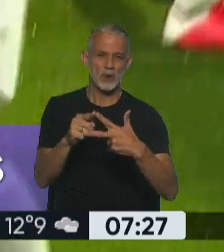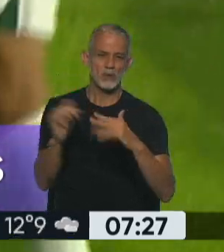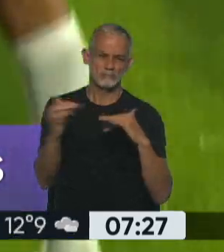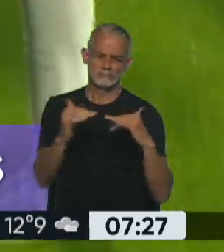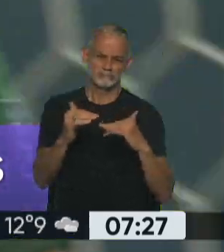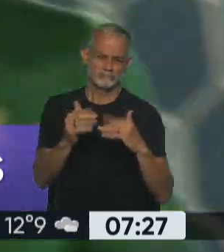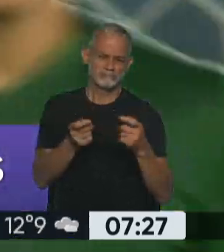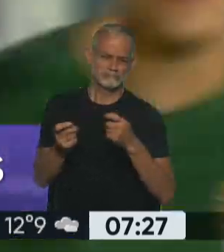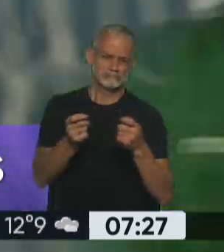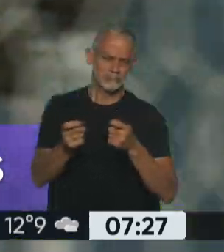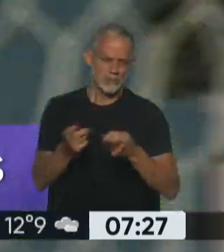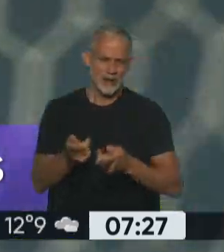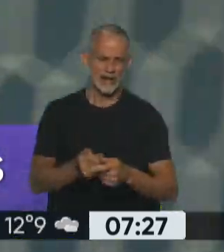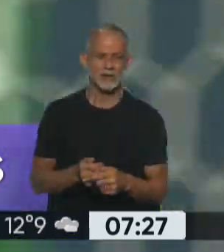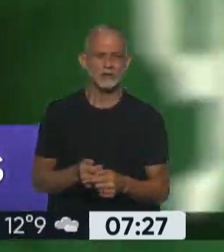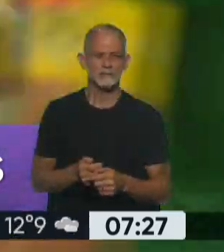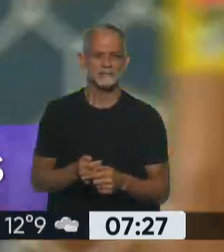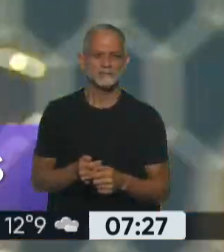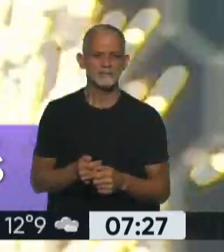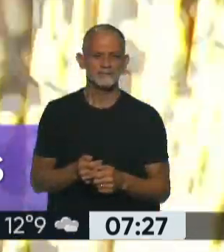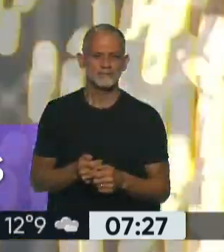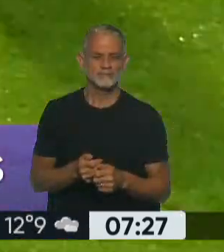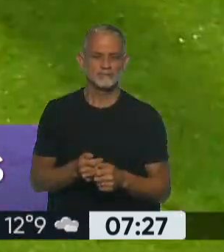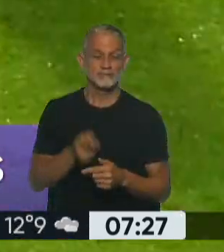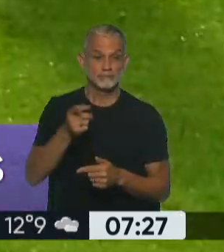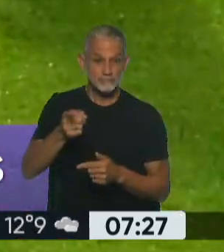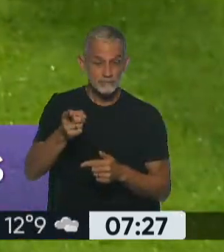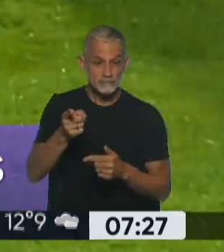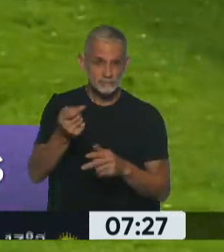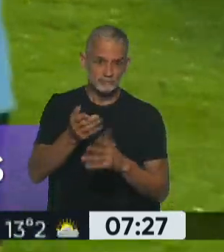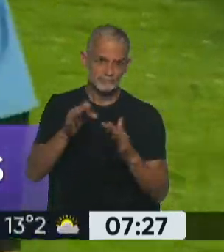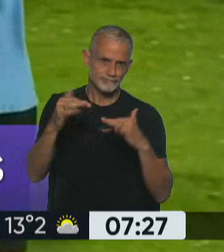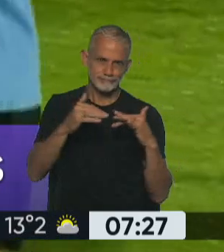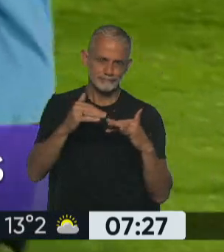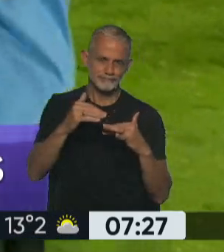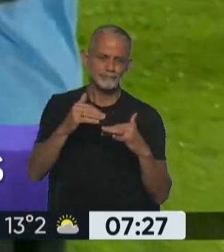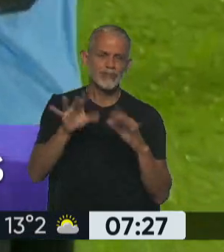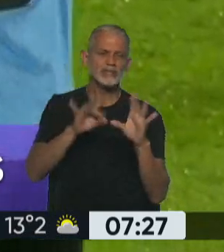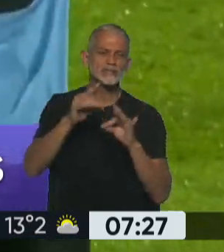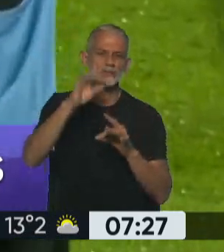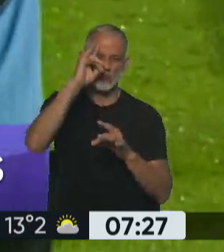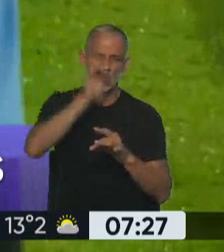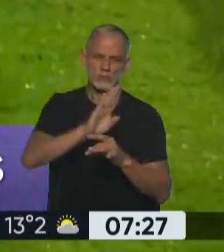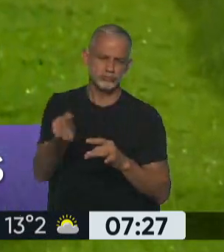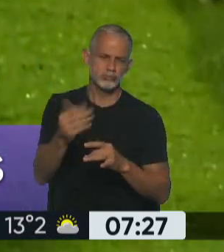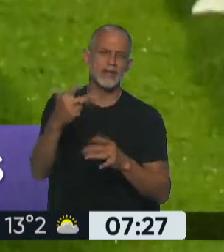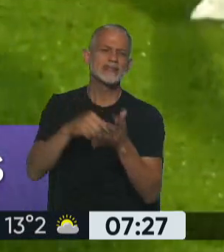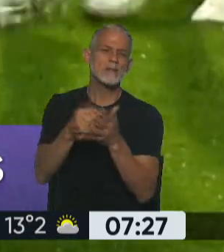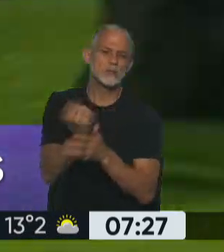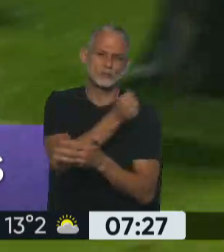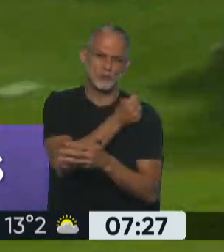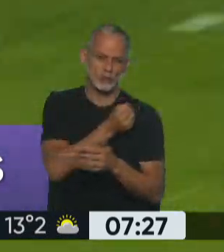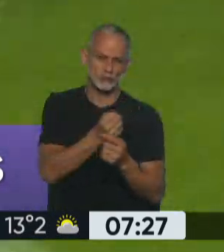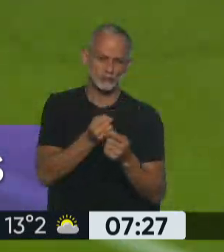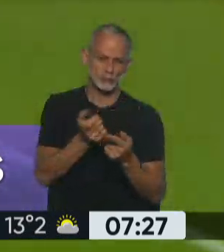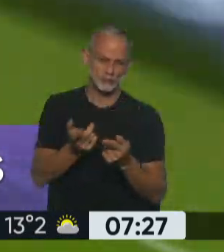en la noche del centenario para quedarse con los tres puntos decisivos en lo